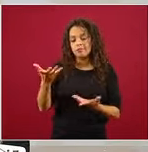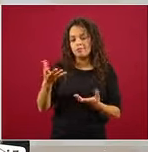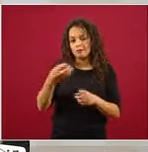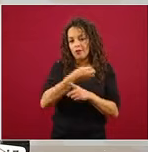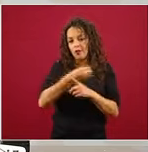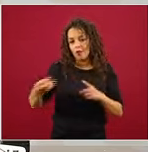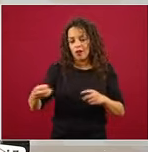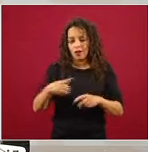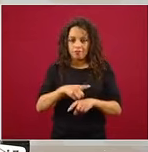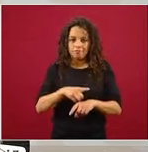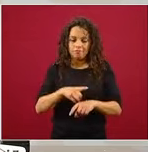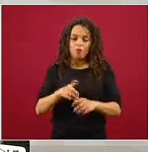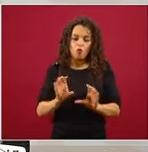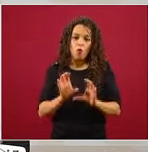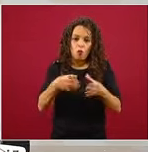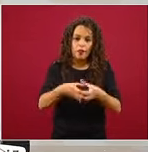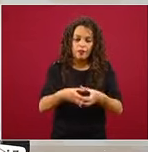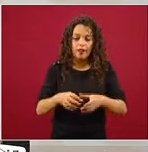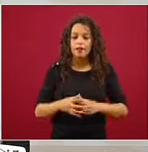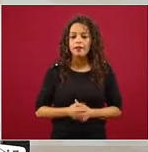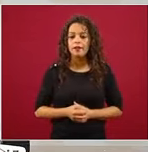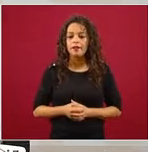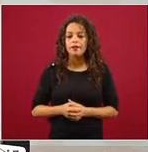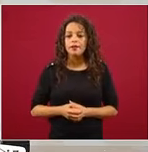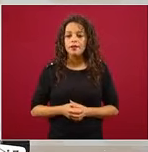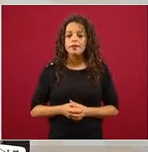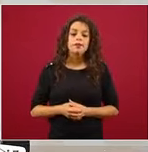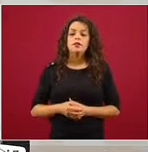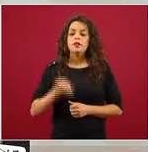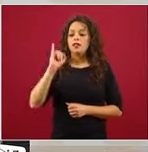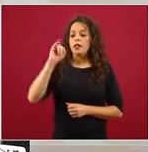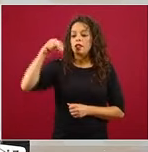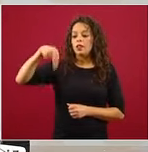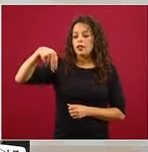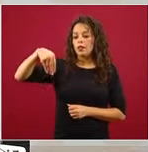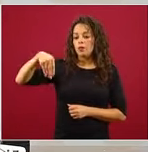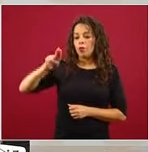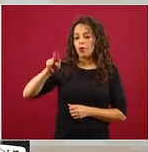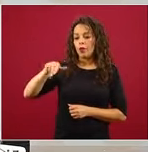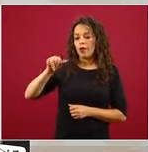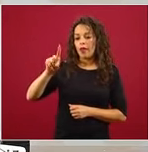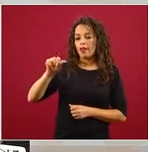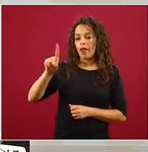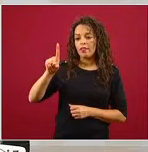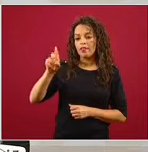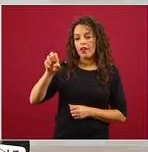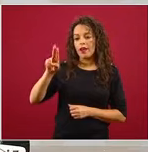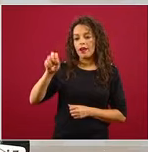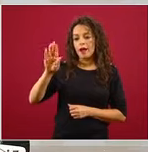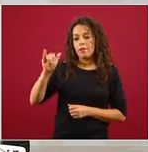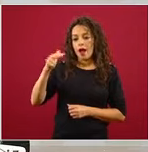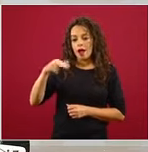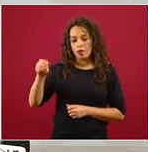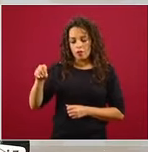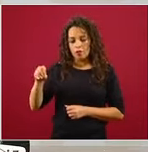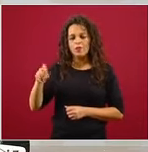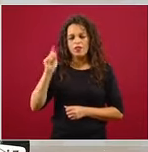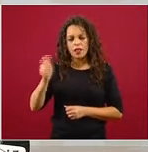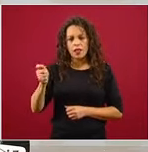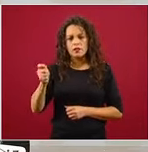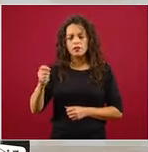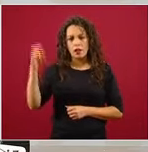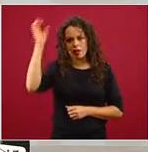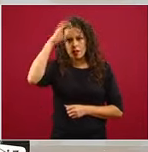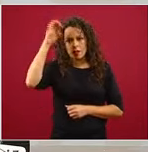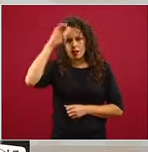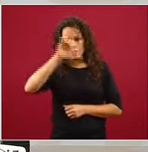inmunidad de rebaño, le comento brevemente. Inmunidad de rebaño se conoce en las ciencias de la salud, en las ciencias de la